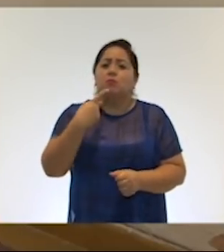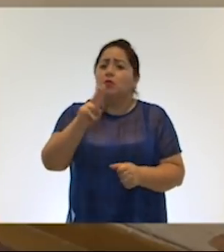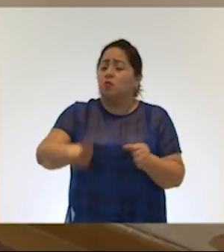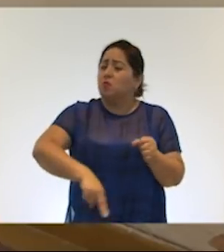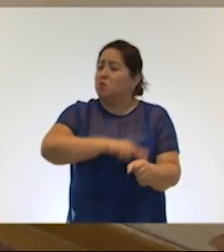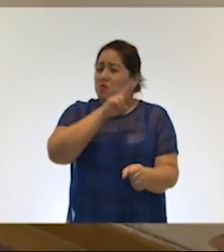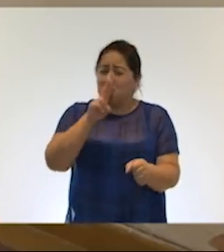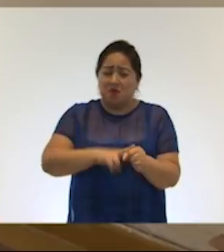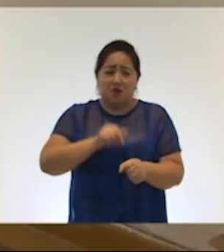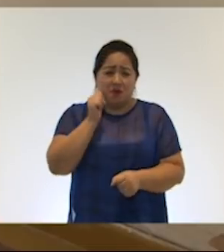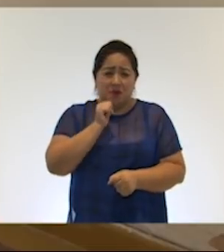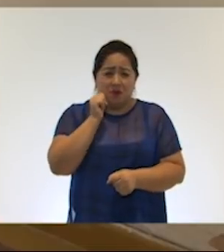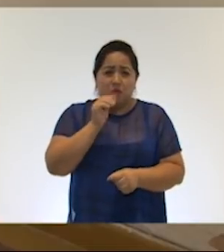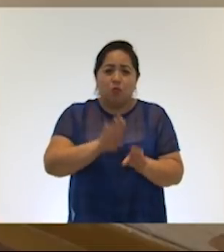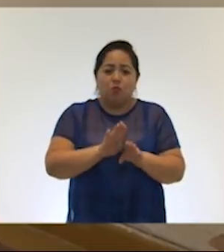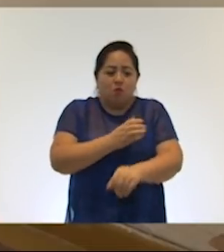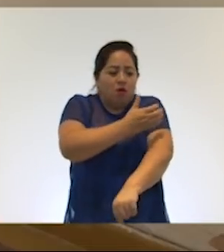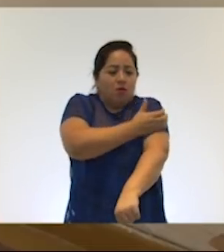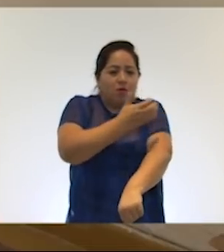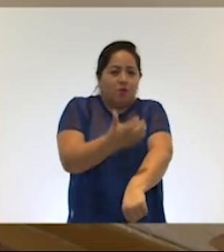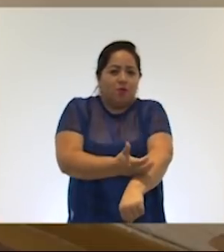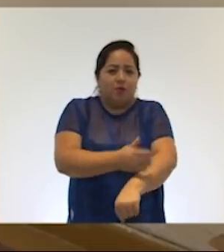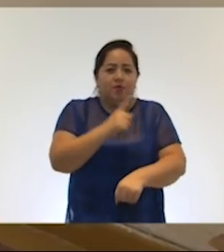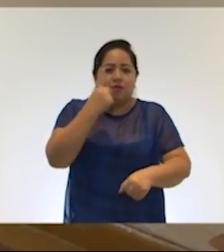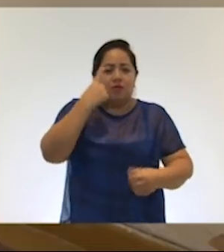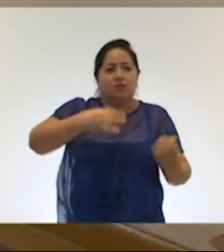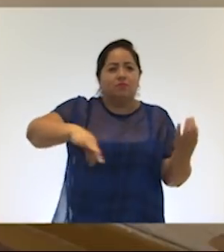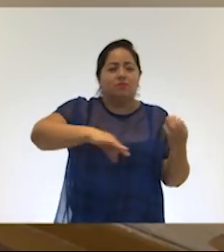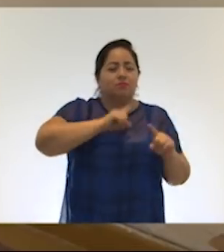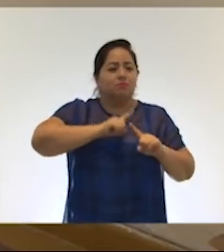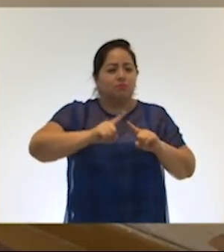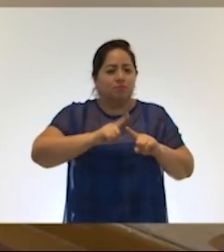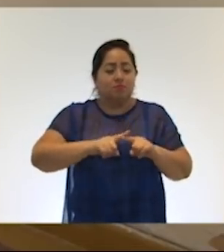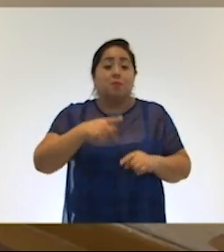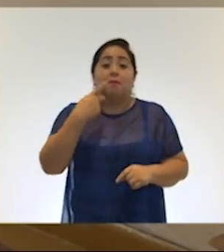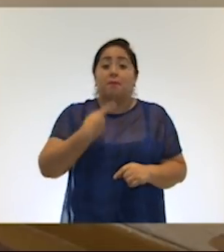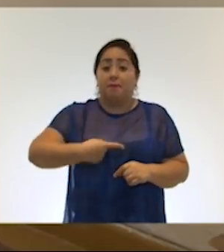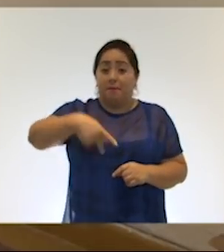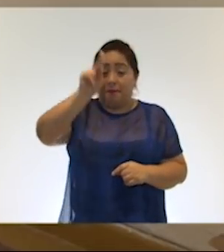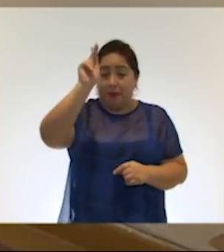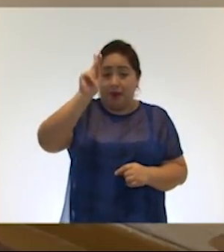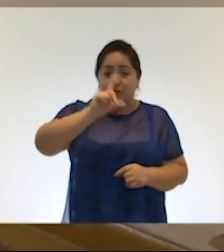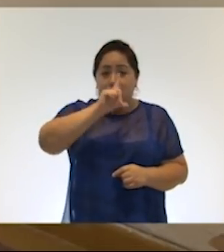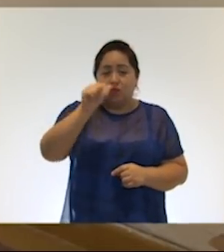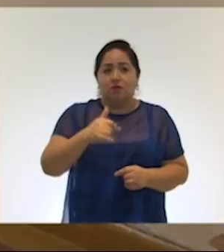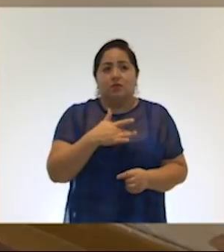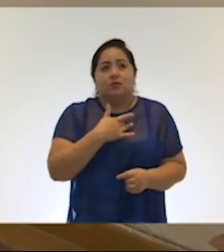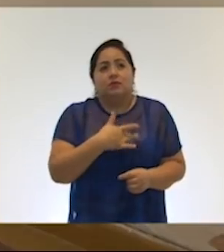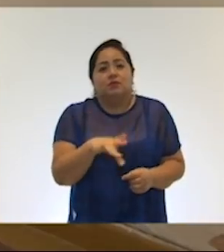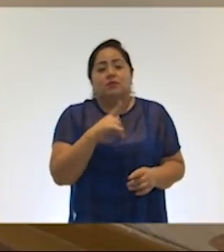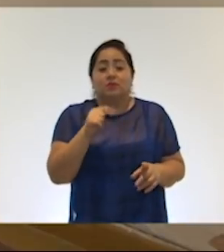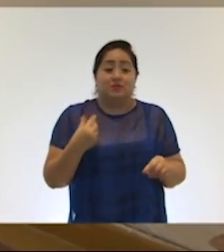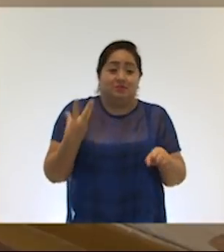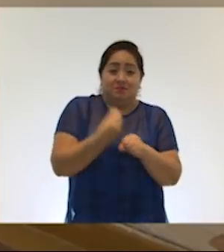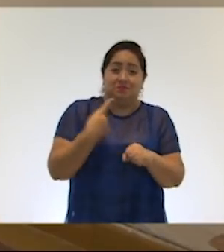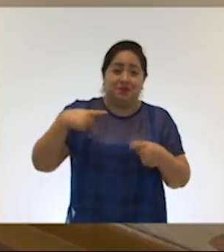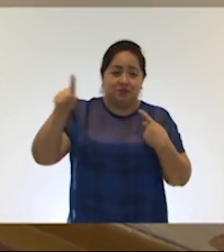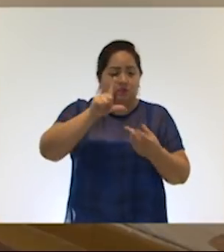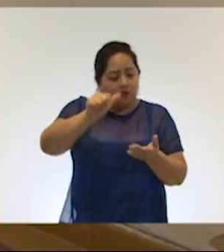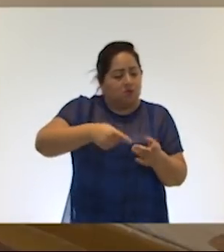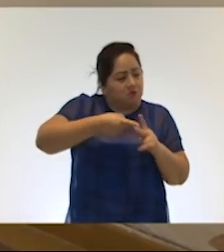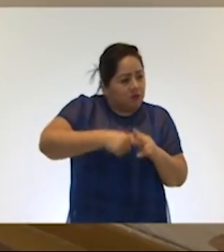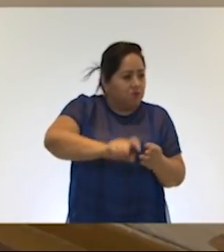Normalmente es como acompañamiento de la melodía, pero a partir del romanticismo los compositores empezaron a